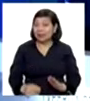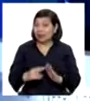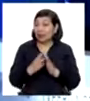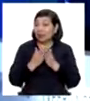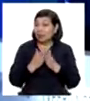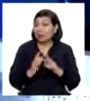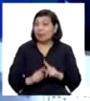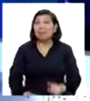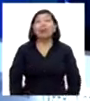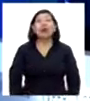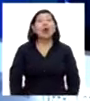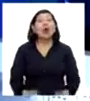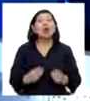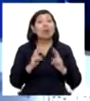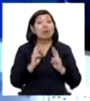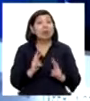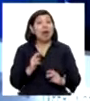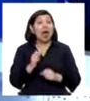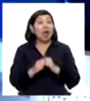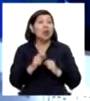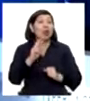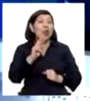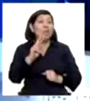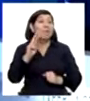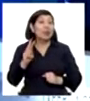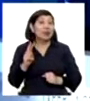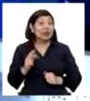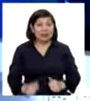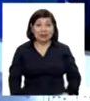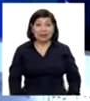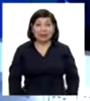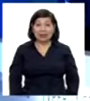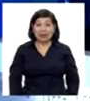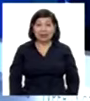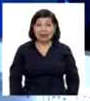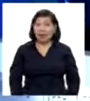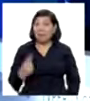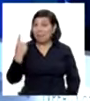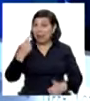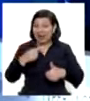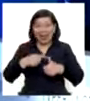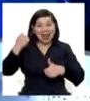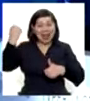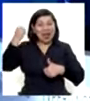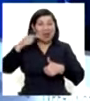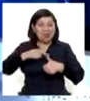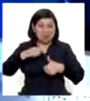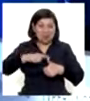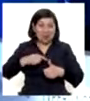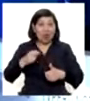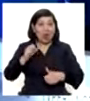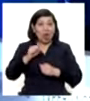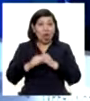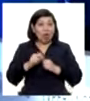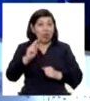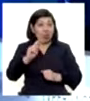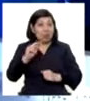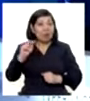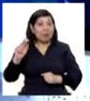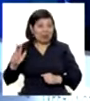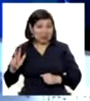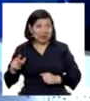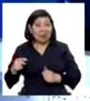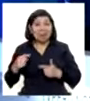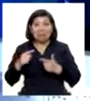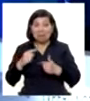rubro portuario, y como vemos, el 2022 ocupó el primer lugar un portuario, y en el 2023